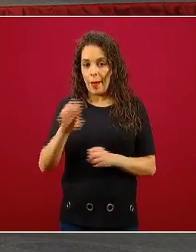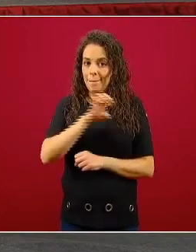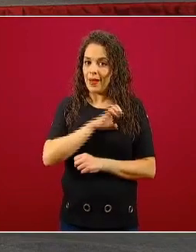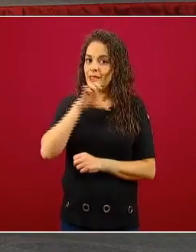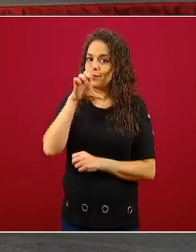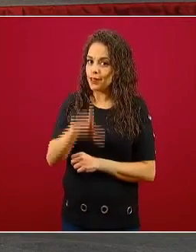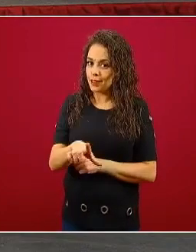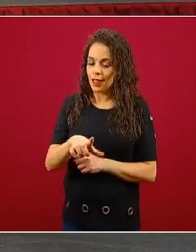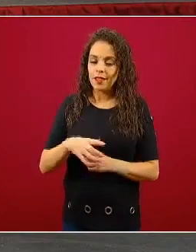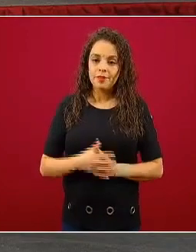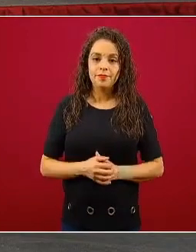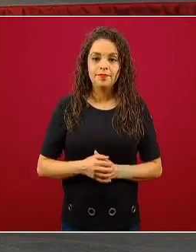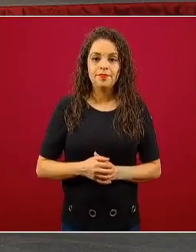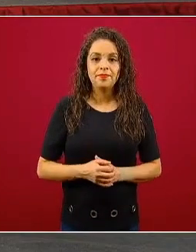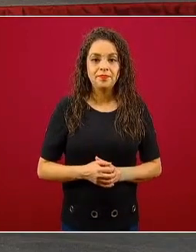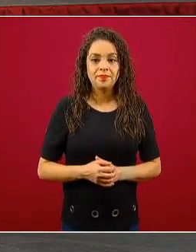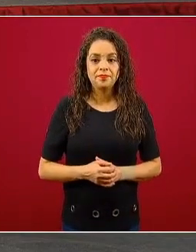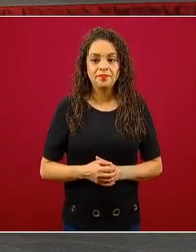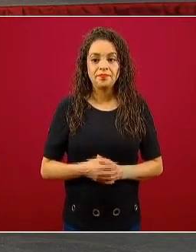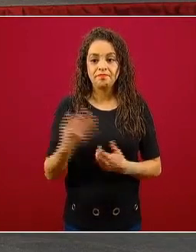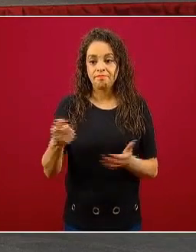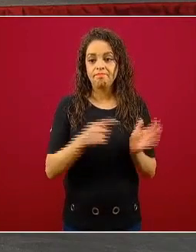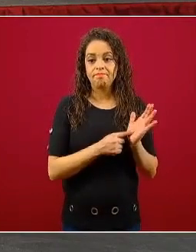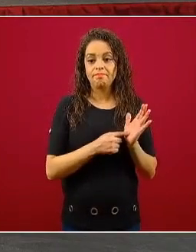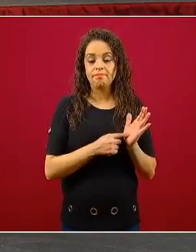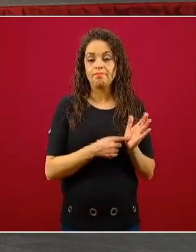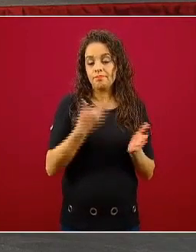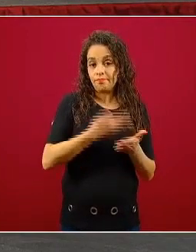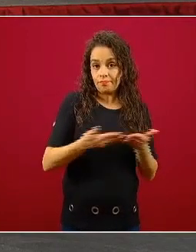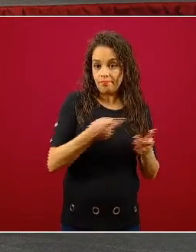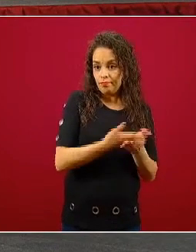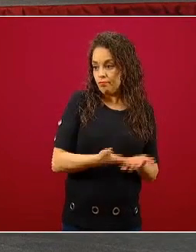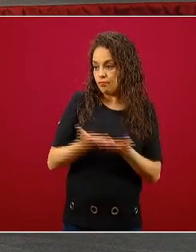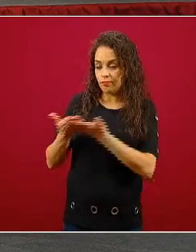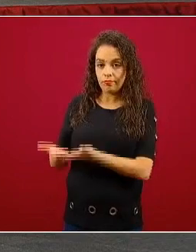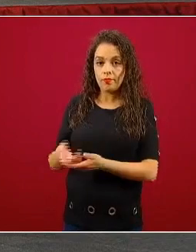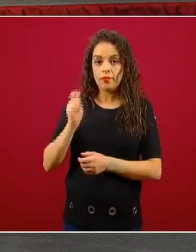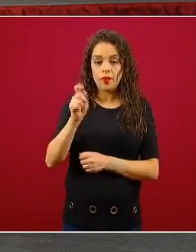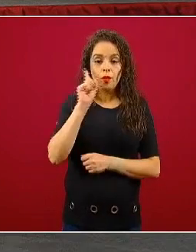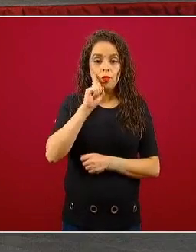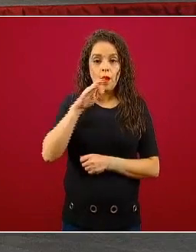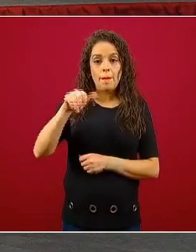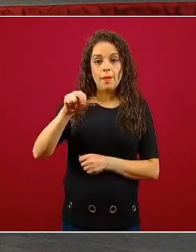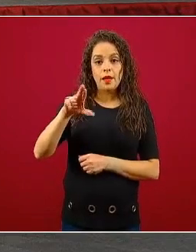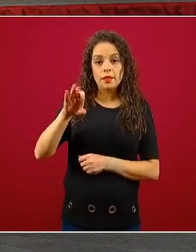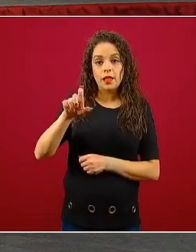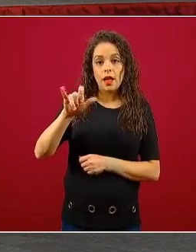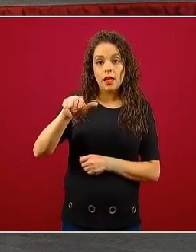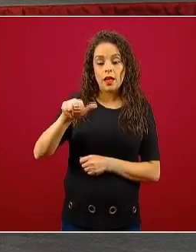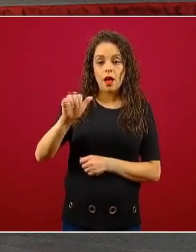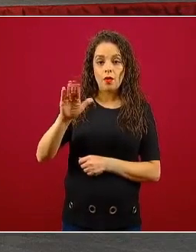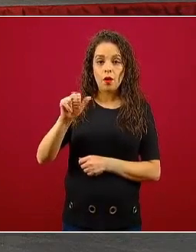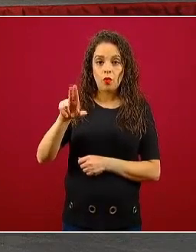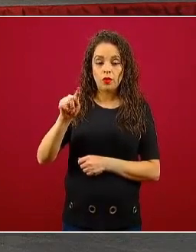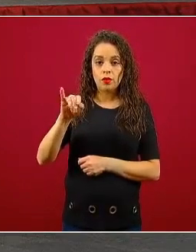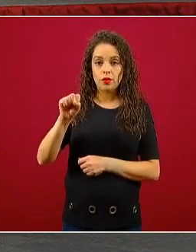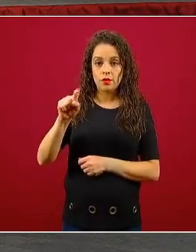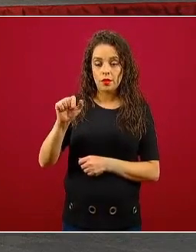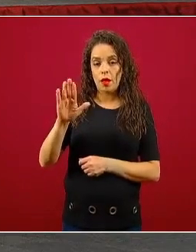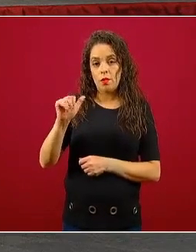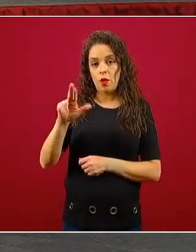especial. Quisiera presentar a Marcelina Bautista, quien hoy nos acompaña junto con el maestro